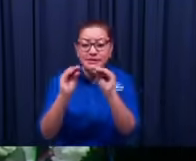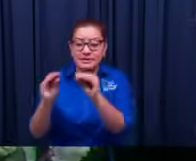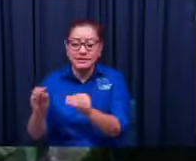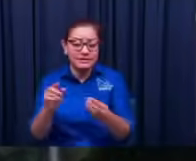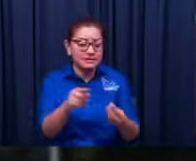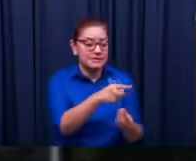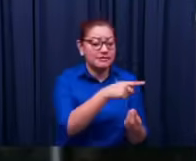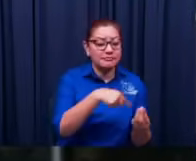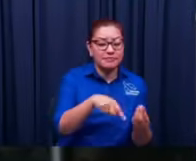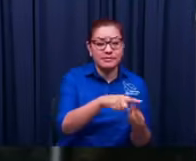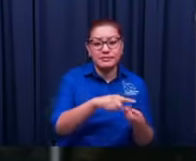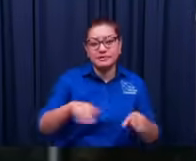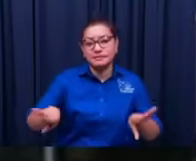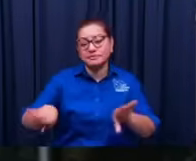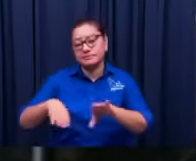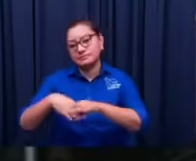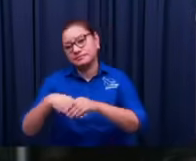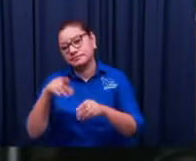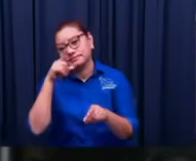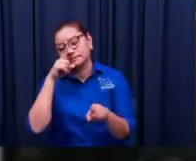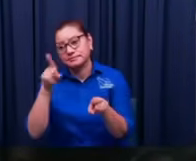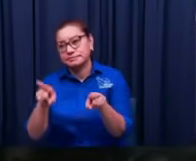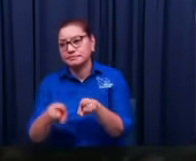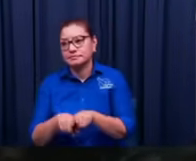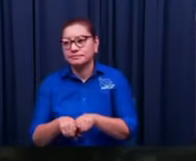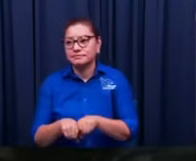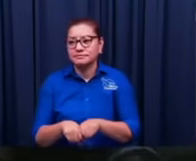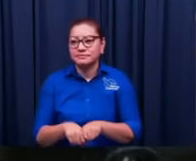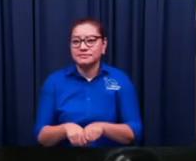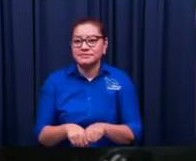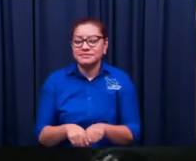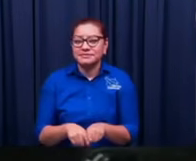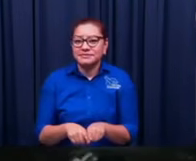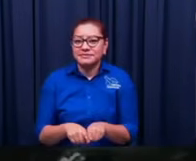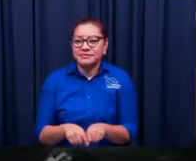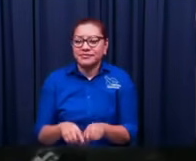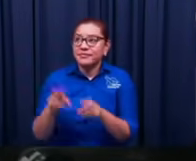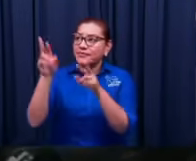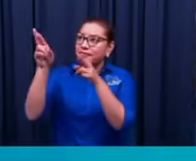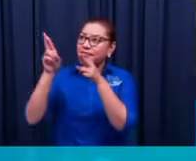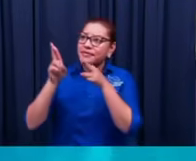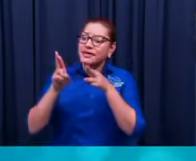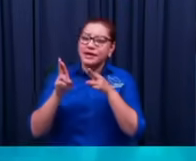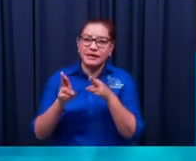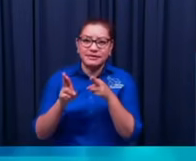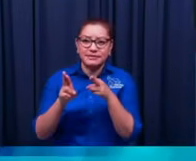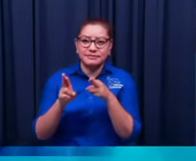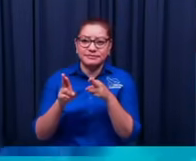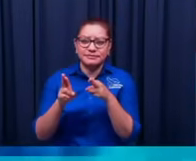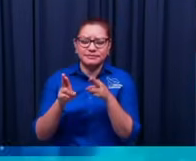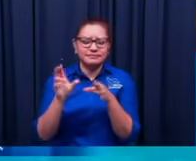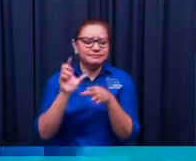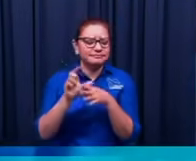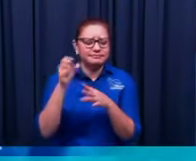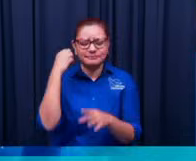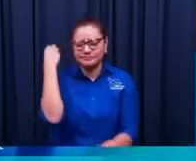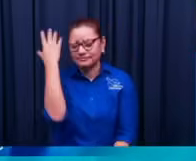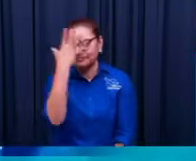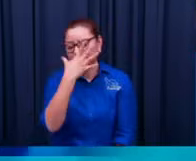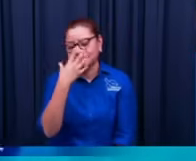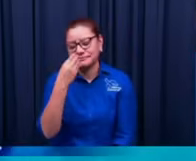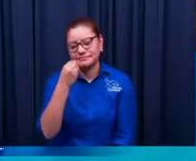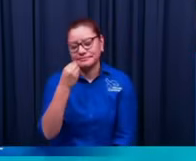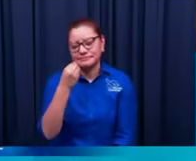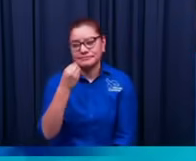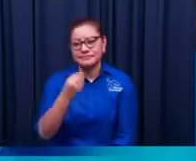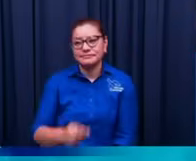Es importante. Entonces ahí va a venir un montón de cosas bien, bien lindas, bien lindas. dentro de ellas,